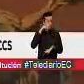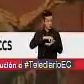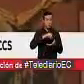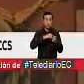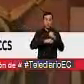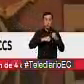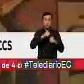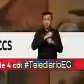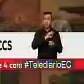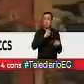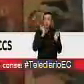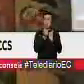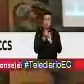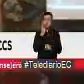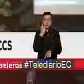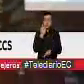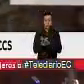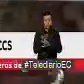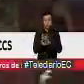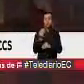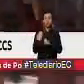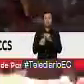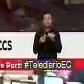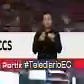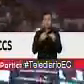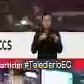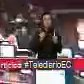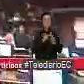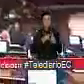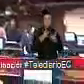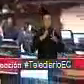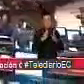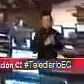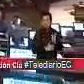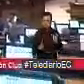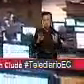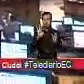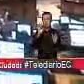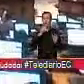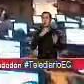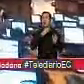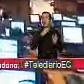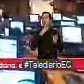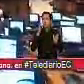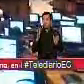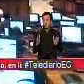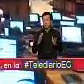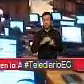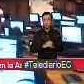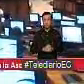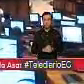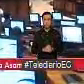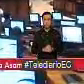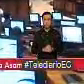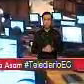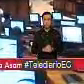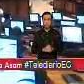El análisis de estas propuestas se las deberá hacer al regreso de la vacancia legislativa, que inicia el 19 de agosto. Ronito Apanta, Medios Públicos.